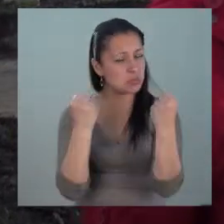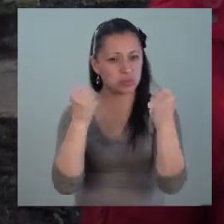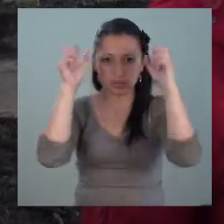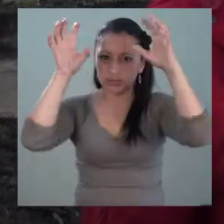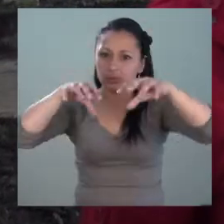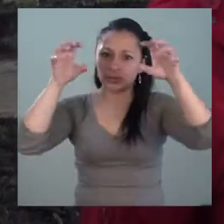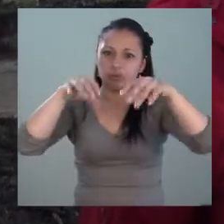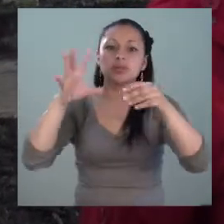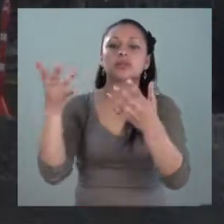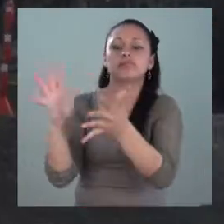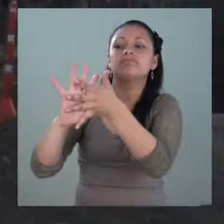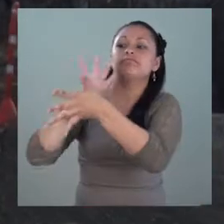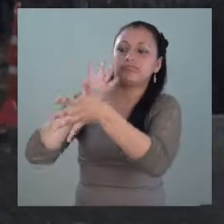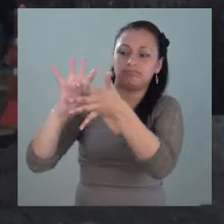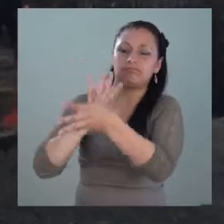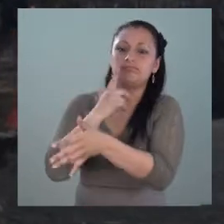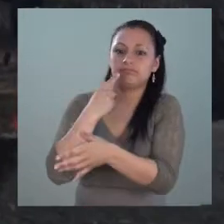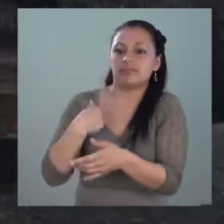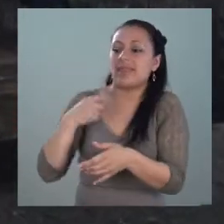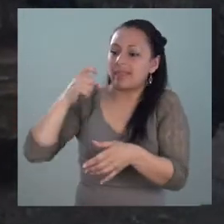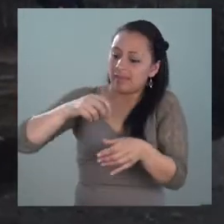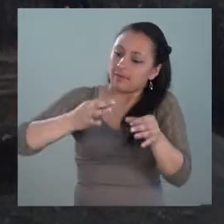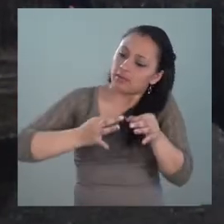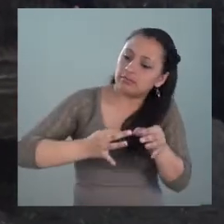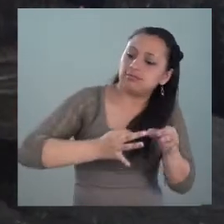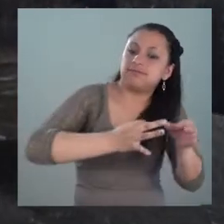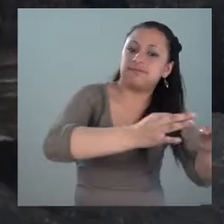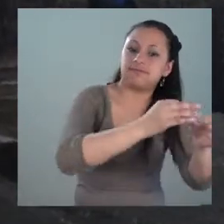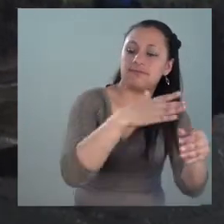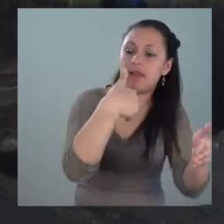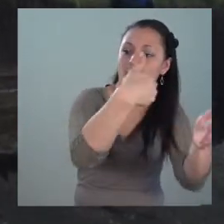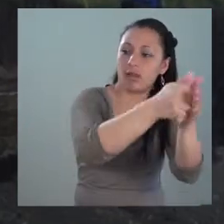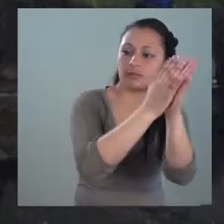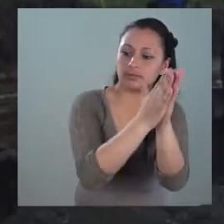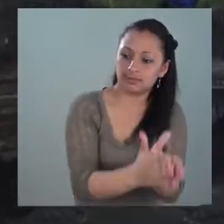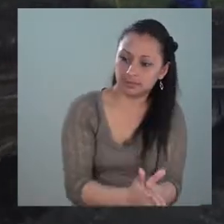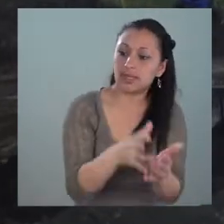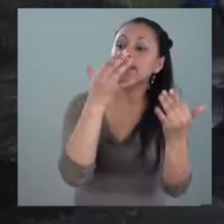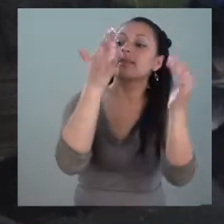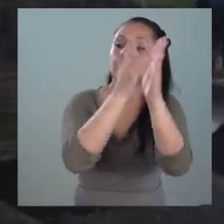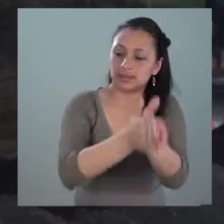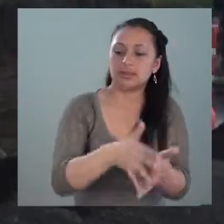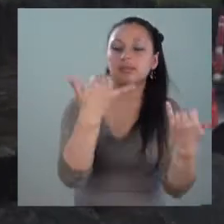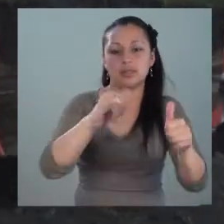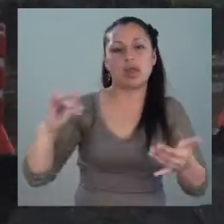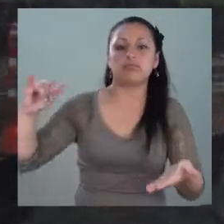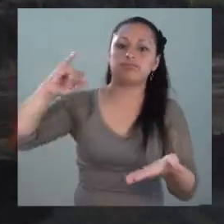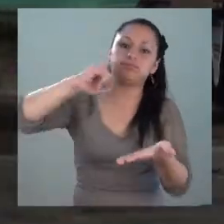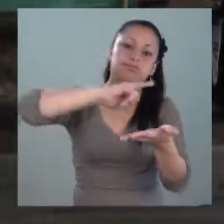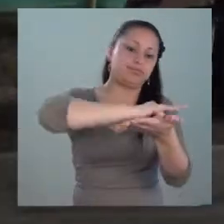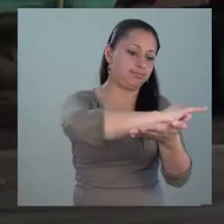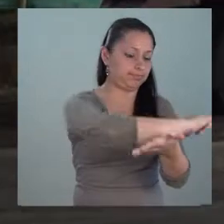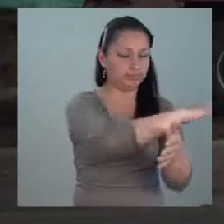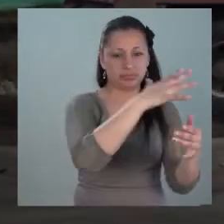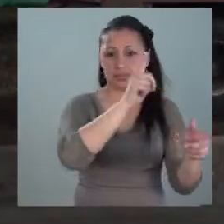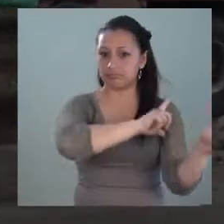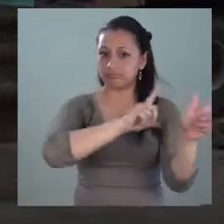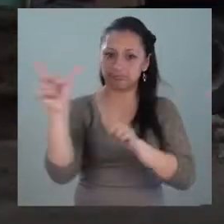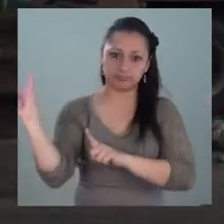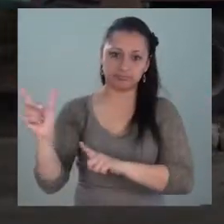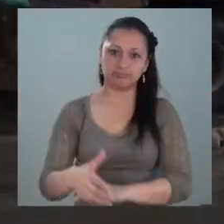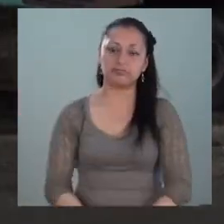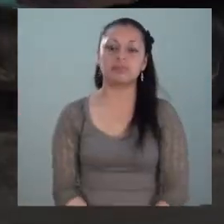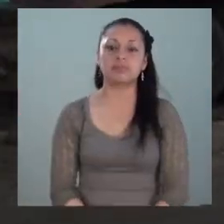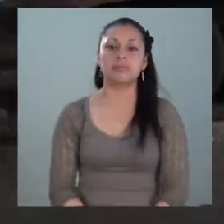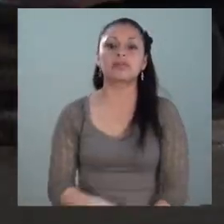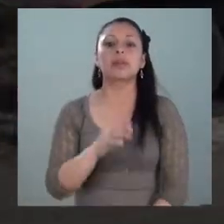intensamente. Luego me acaba de informar el contratista que está solicitando una prórroga hasta el mes de diciembre. En el mes de diciembre, por lo tanto, tendríamos la pista